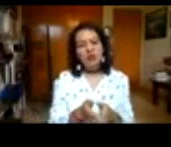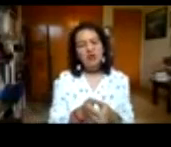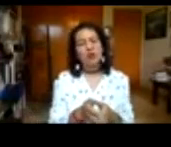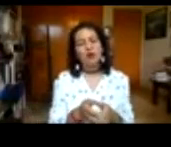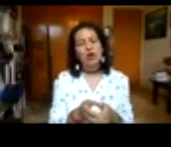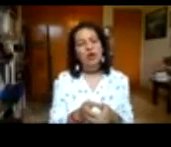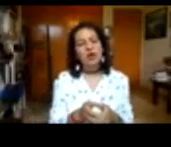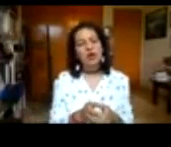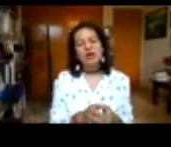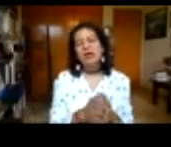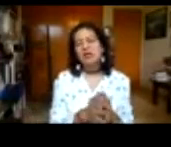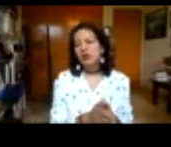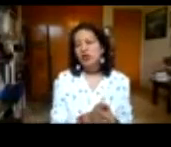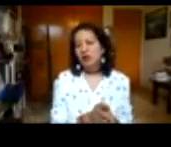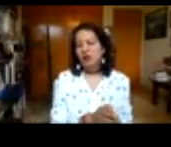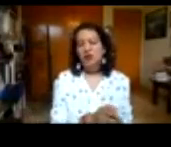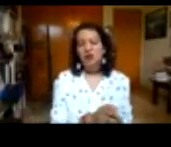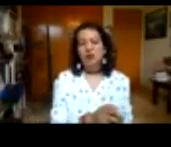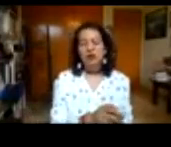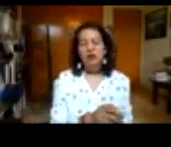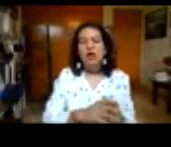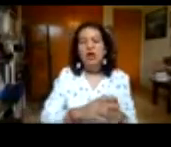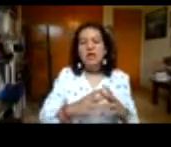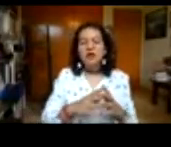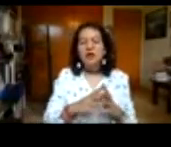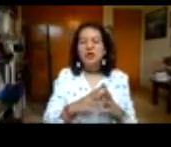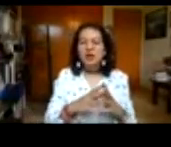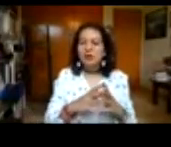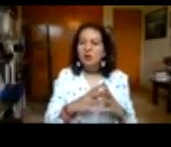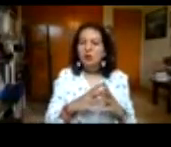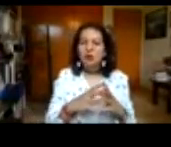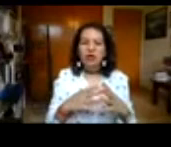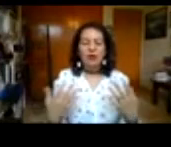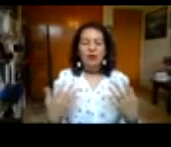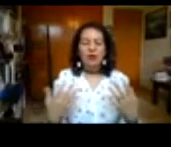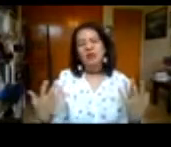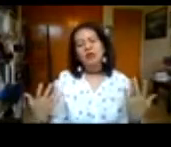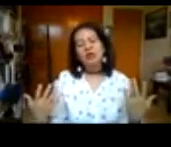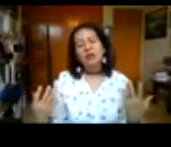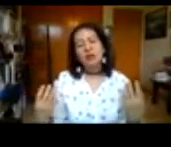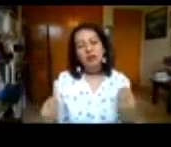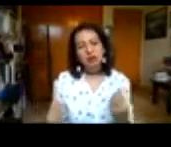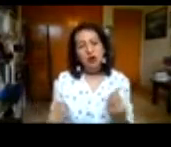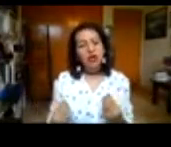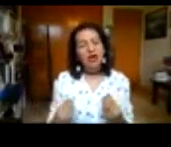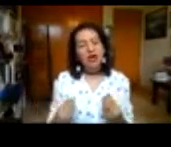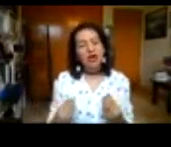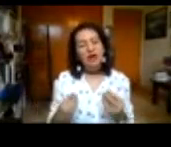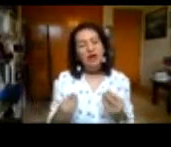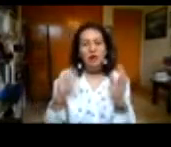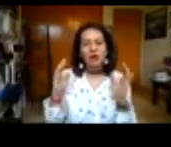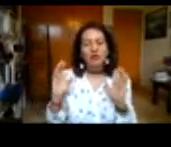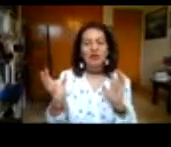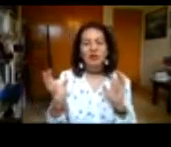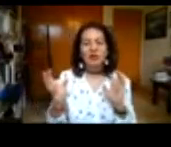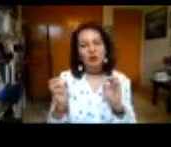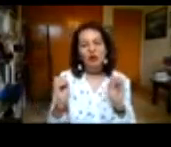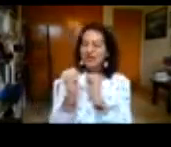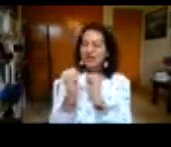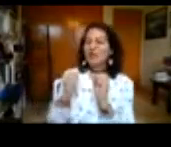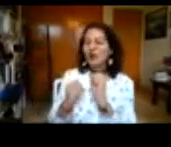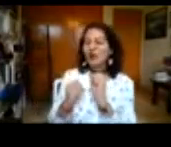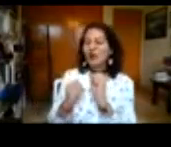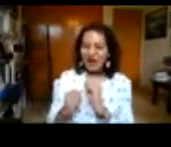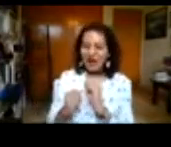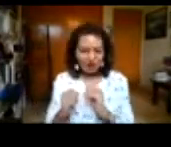pudieran incorporar estos elementos de apertura y no quedáramos como en la parte únicamente teórica y luego nos quedemos como,